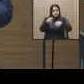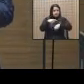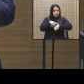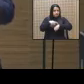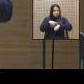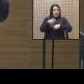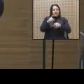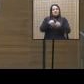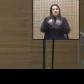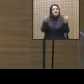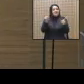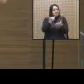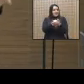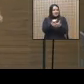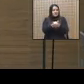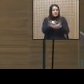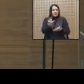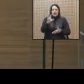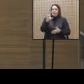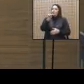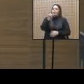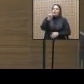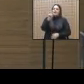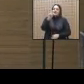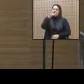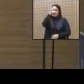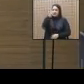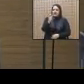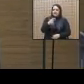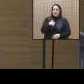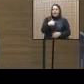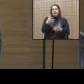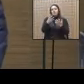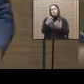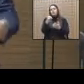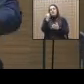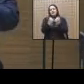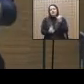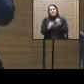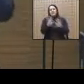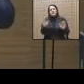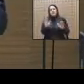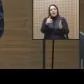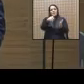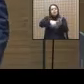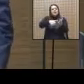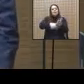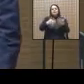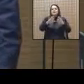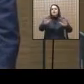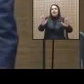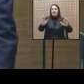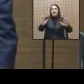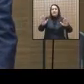Tampoco me crean que es que yo quiero que ya yo termine y votemos aquí y se acabó. No, no, no.